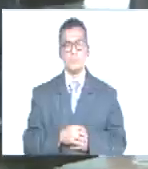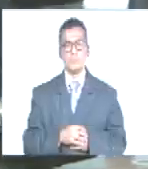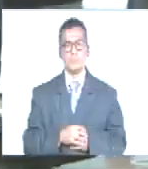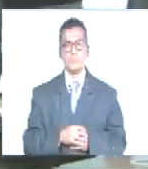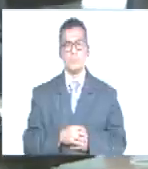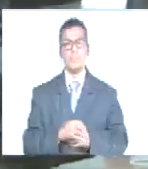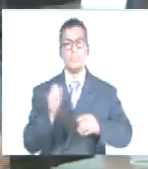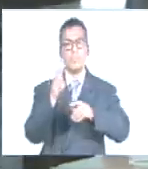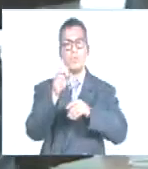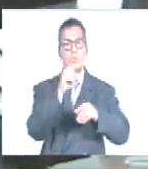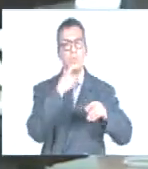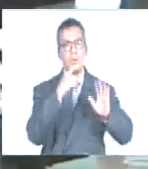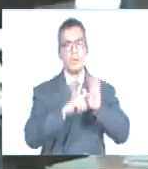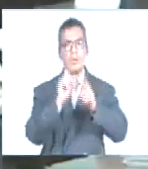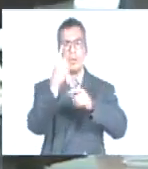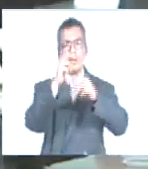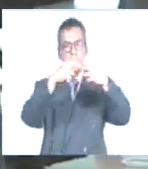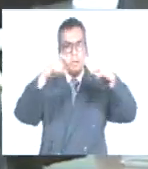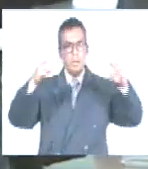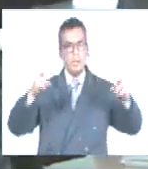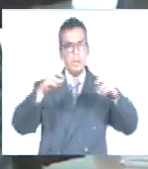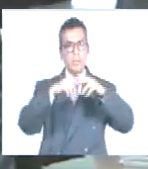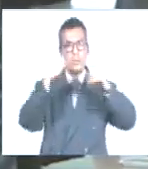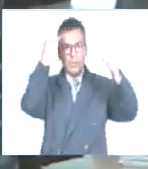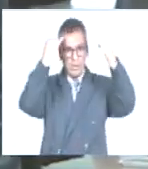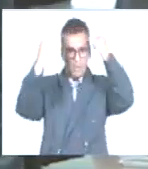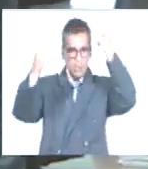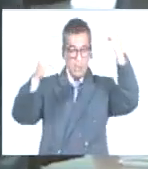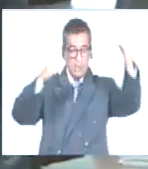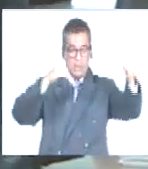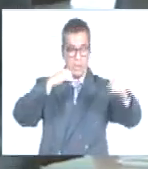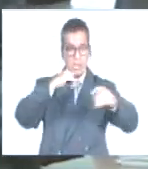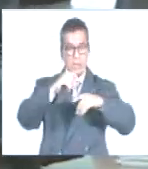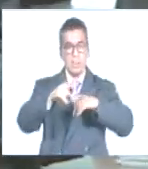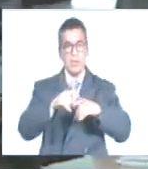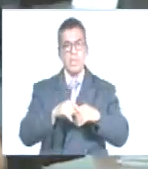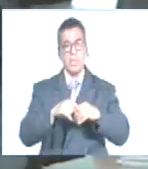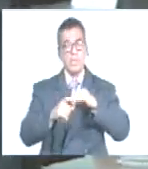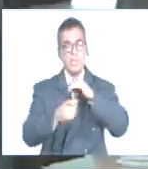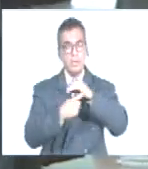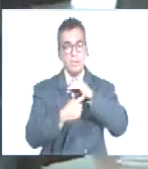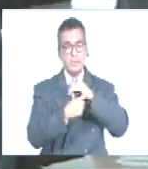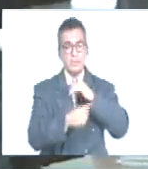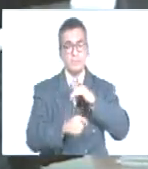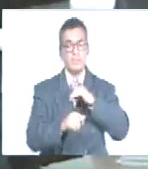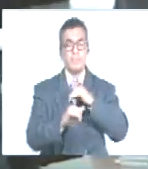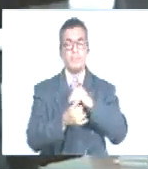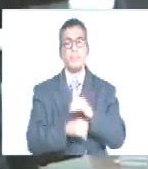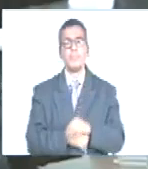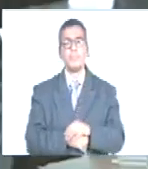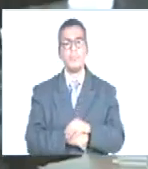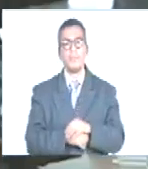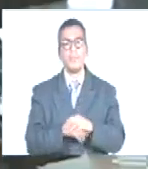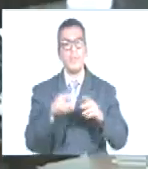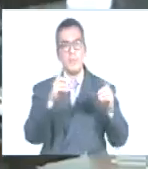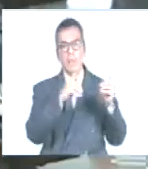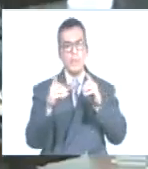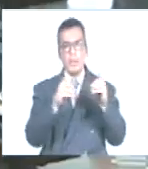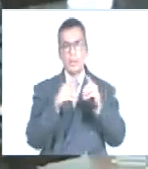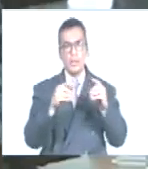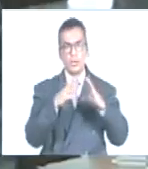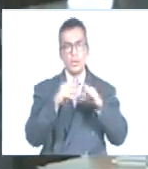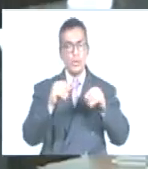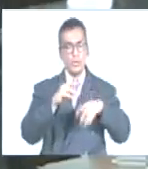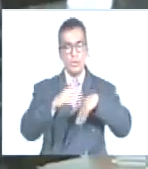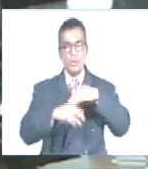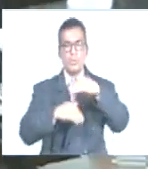Esta cumbre nos habló y el tema principal fue el de la inteligencia artificial. En ella se debatió sobre los